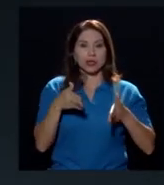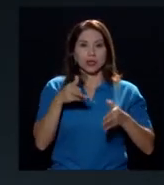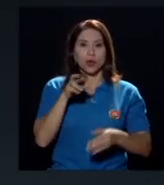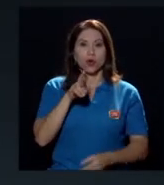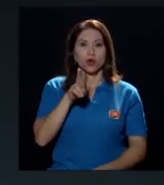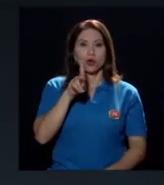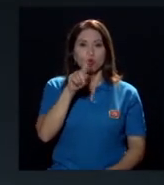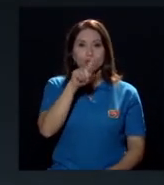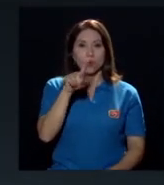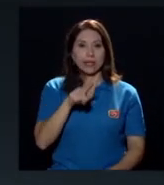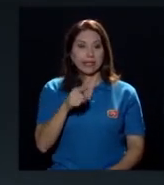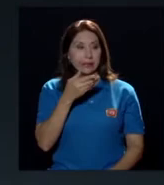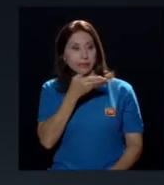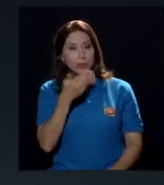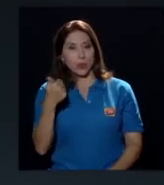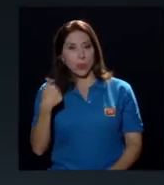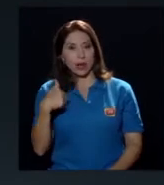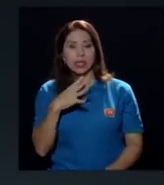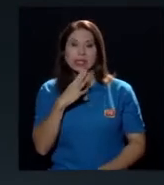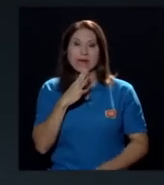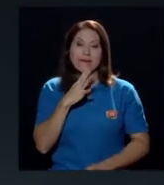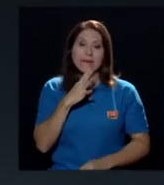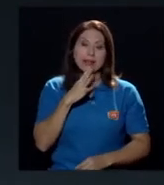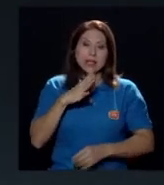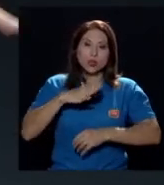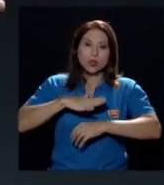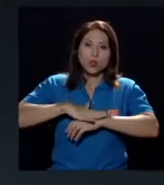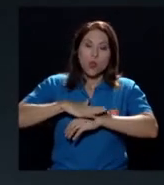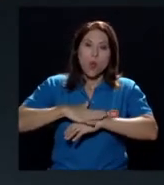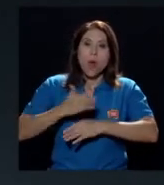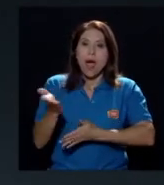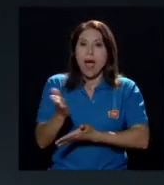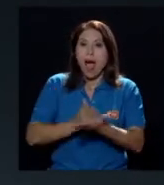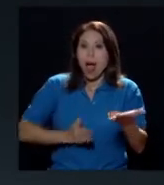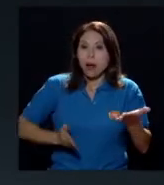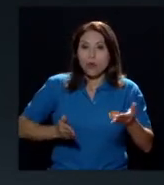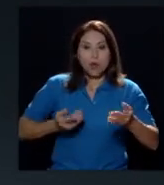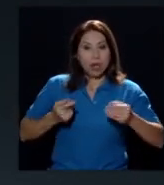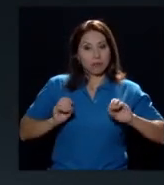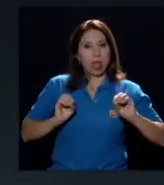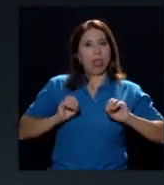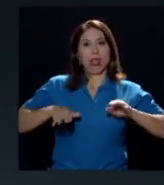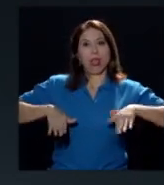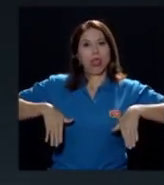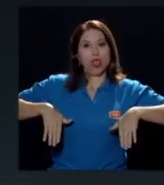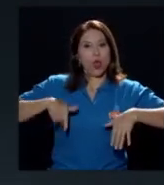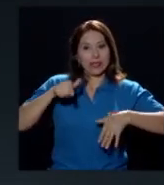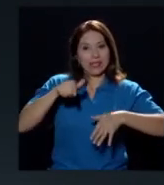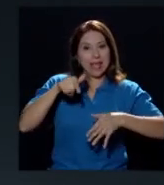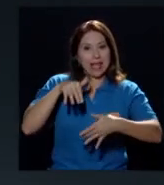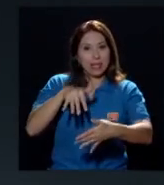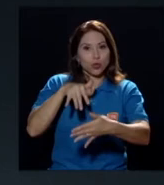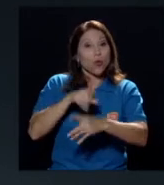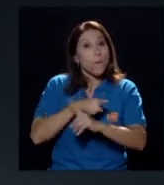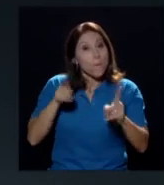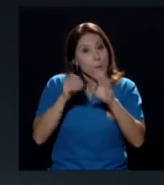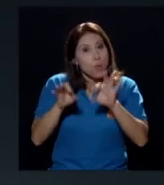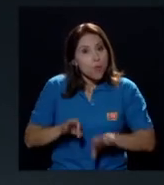Don Marco Vinicio se estaba refiriendo a algo que no está en el estudio, porque es muy importante, que